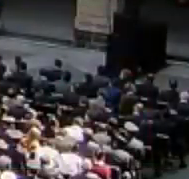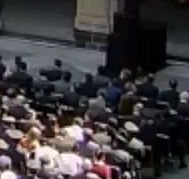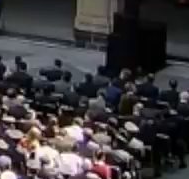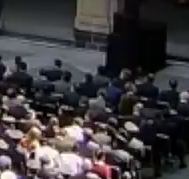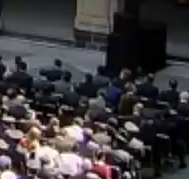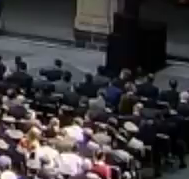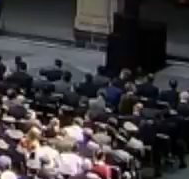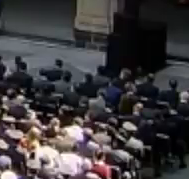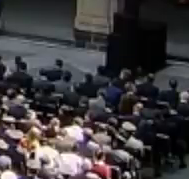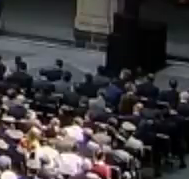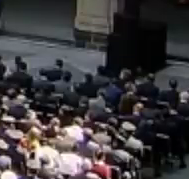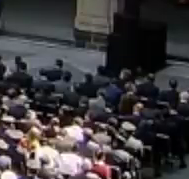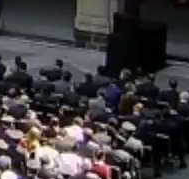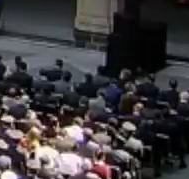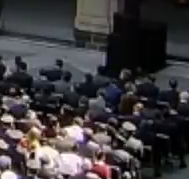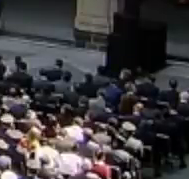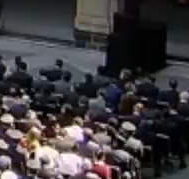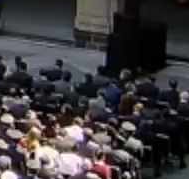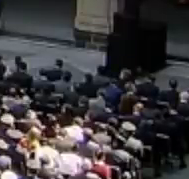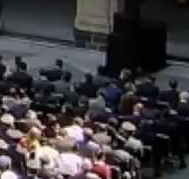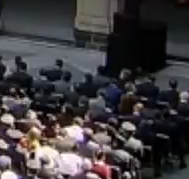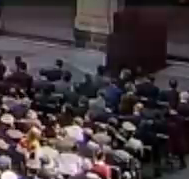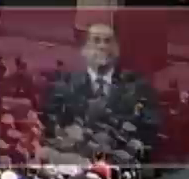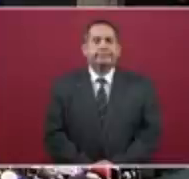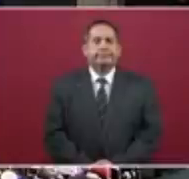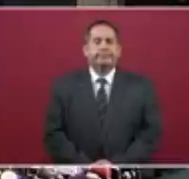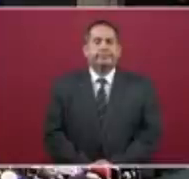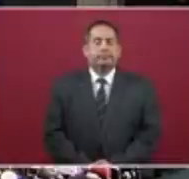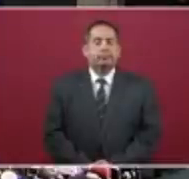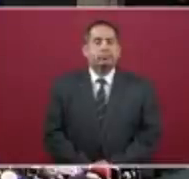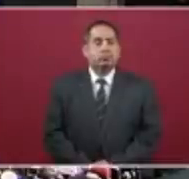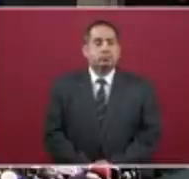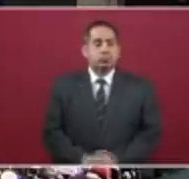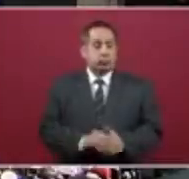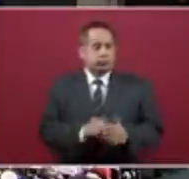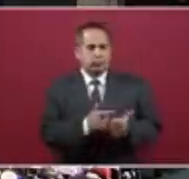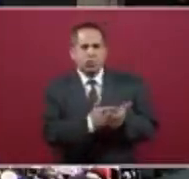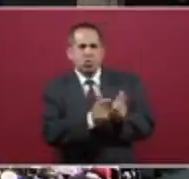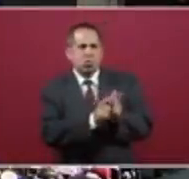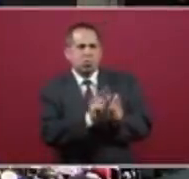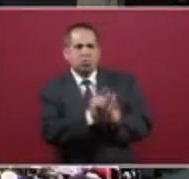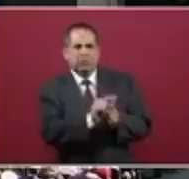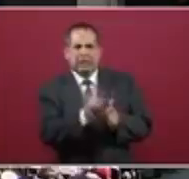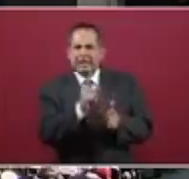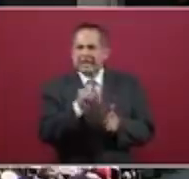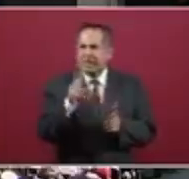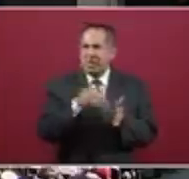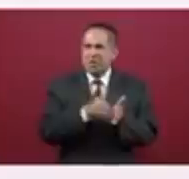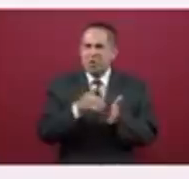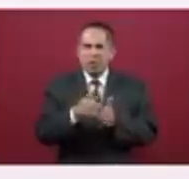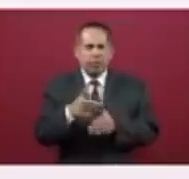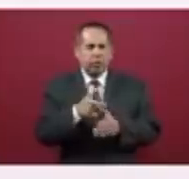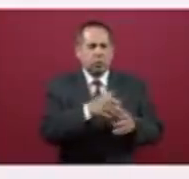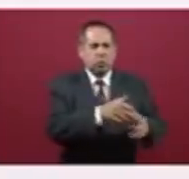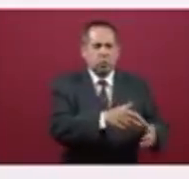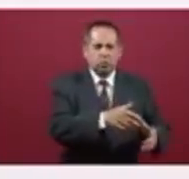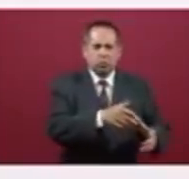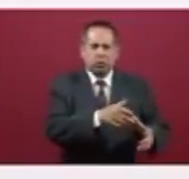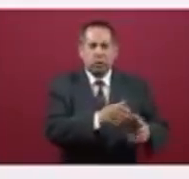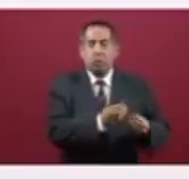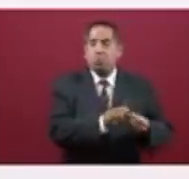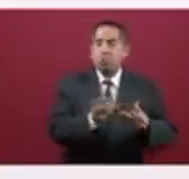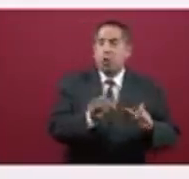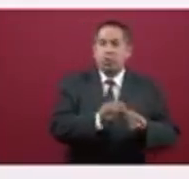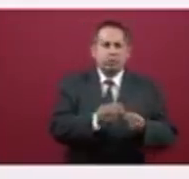millones de pesos a un grupo muy reducido por cierto de proveedores